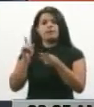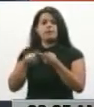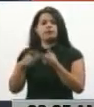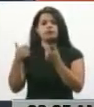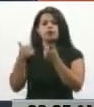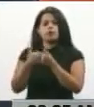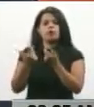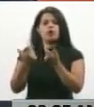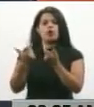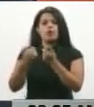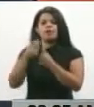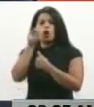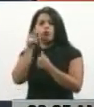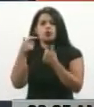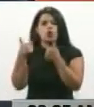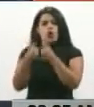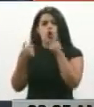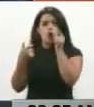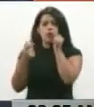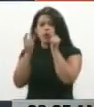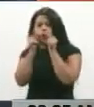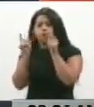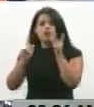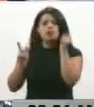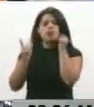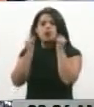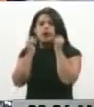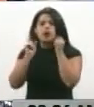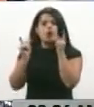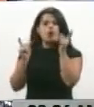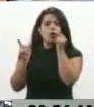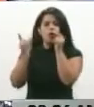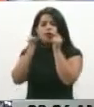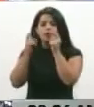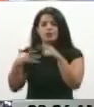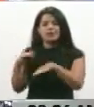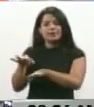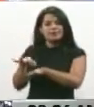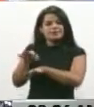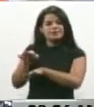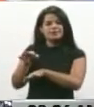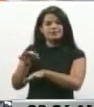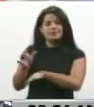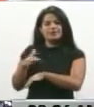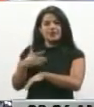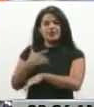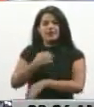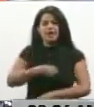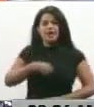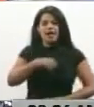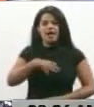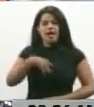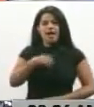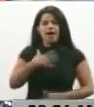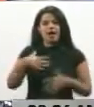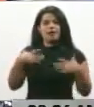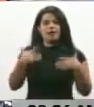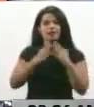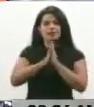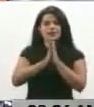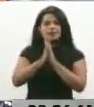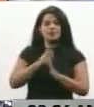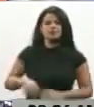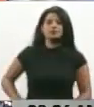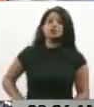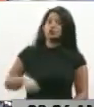o con mi novio, con quien quiera estar, que le deje ese pellizquito de la mano y que sienta esa cosquillita mientras que está viendo el espectáculo. ¿Y lo ha logrado? Y lo